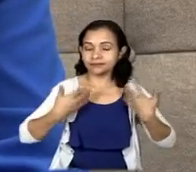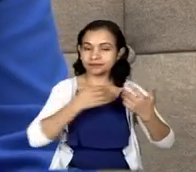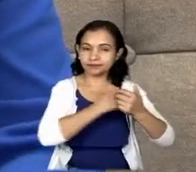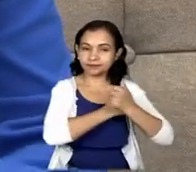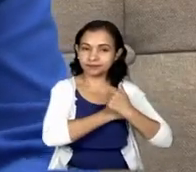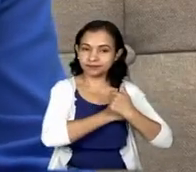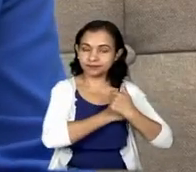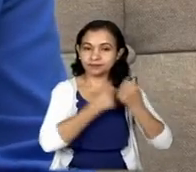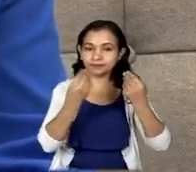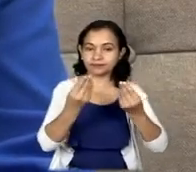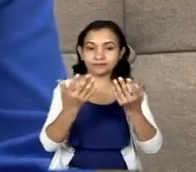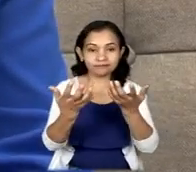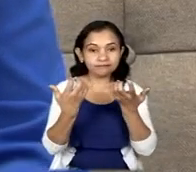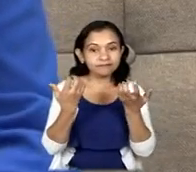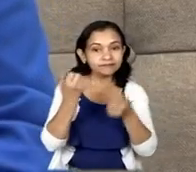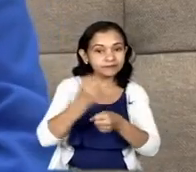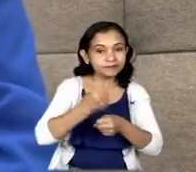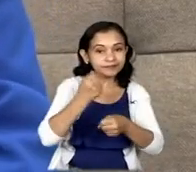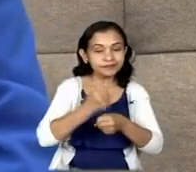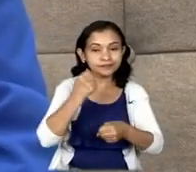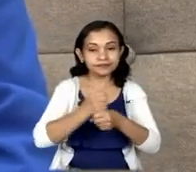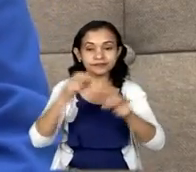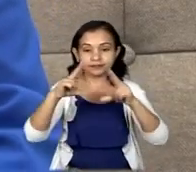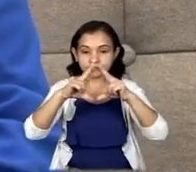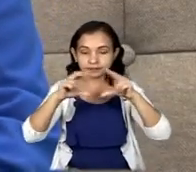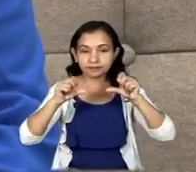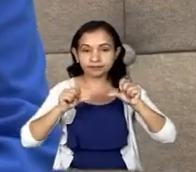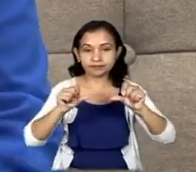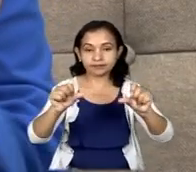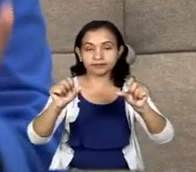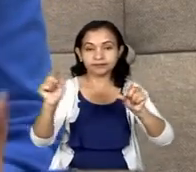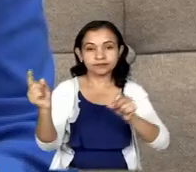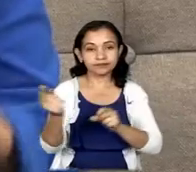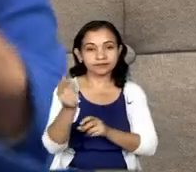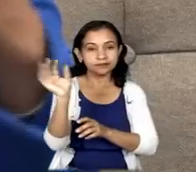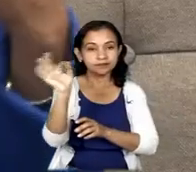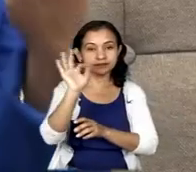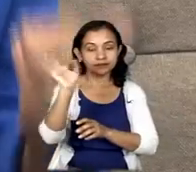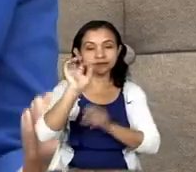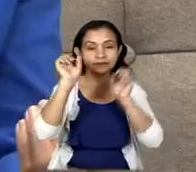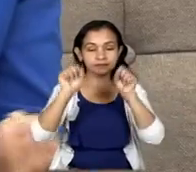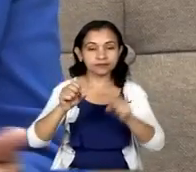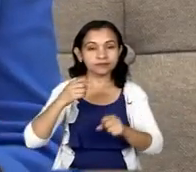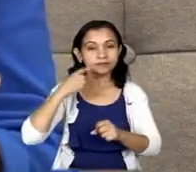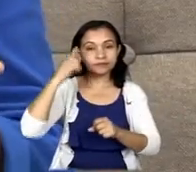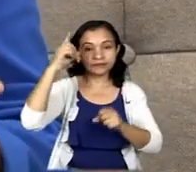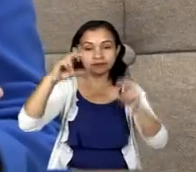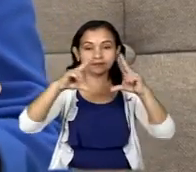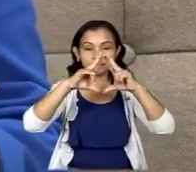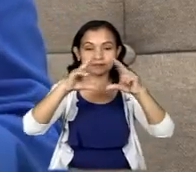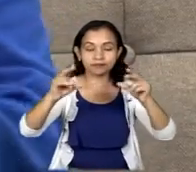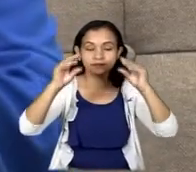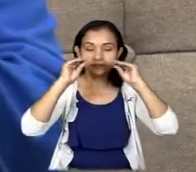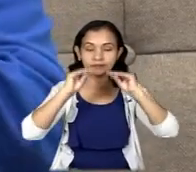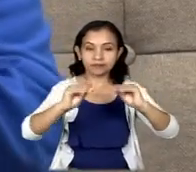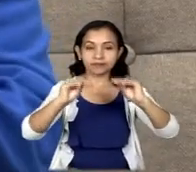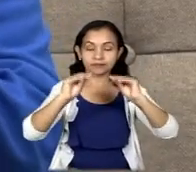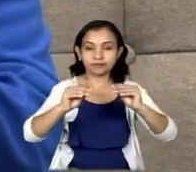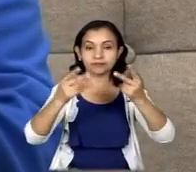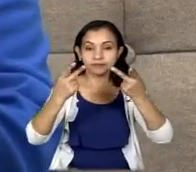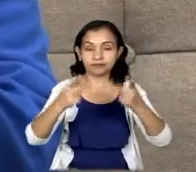amor, llenos de deseo de sacar a la patria adelante. La única manera de desarrollar un país es con la educación.